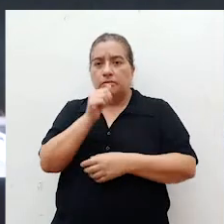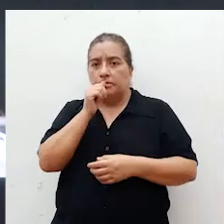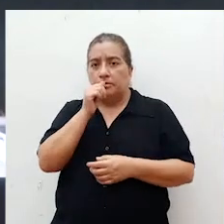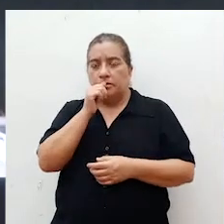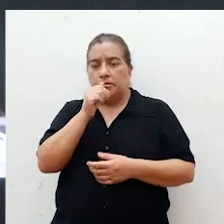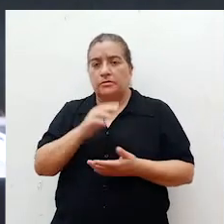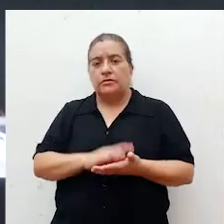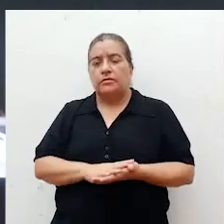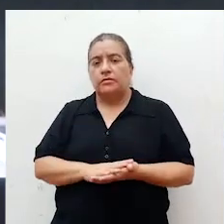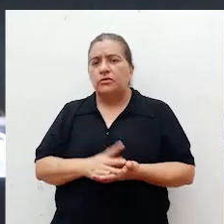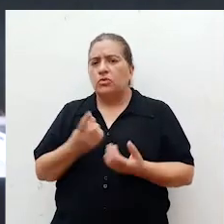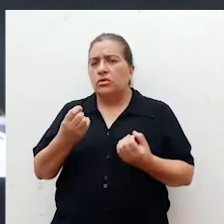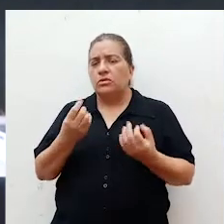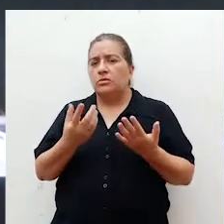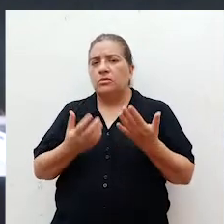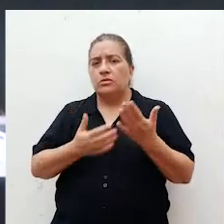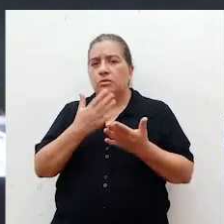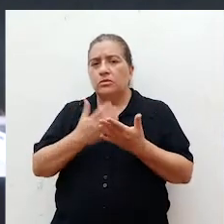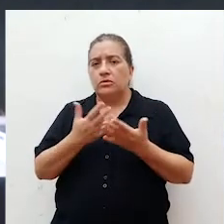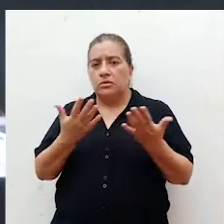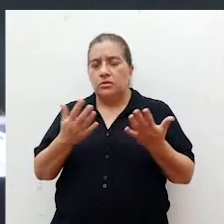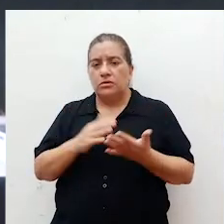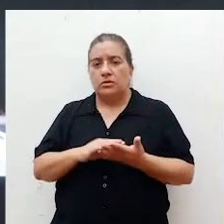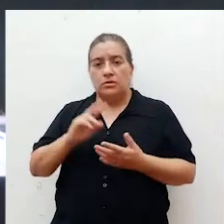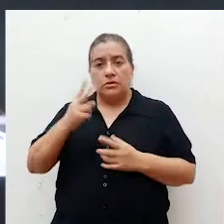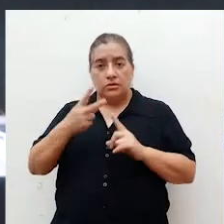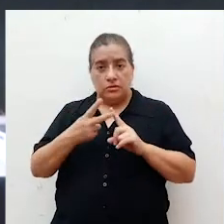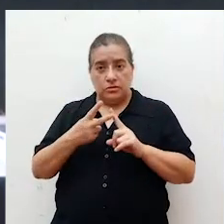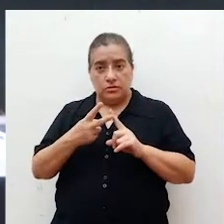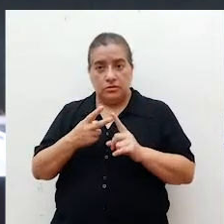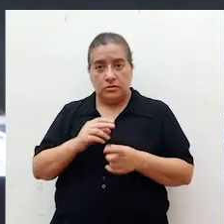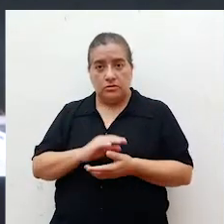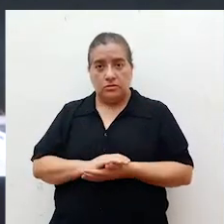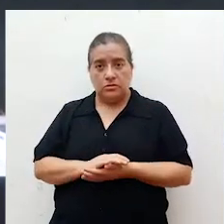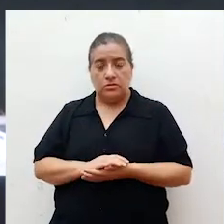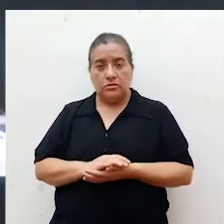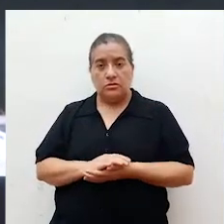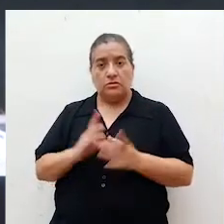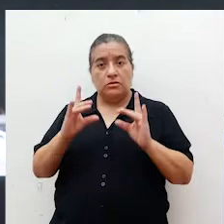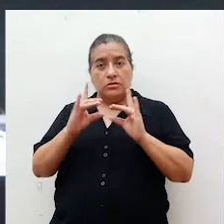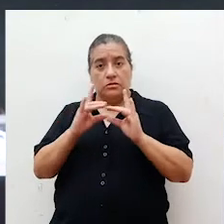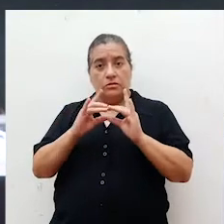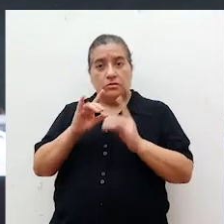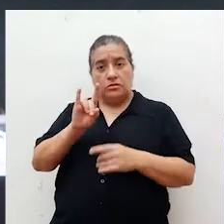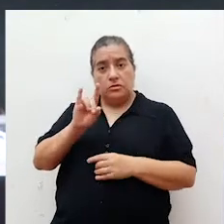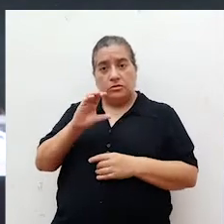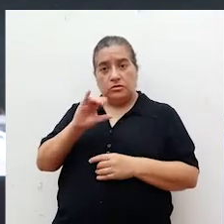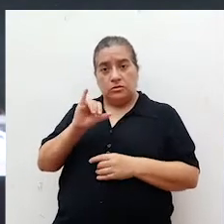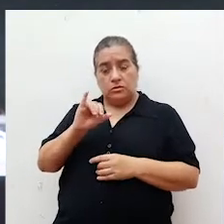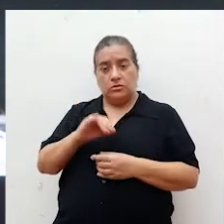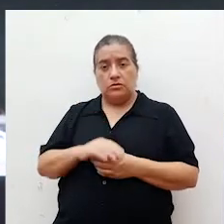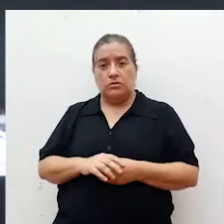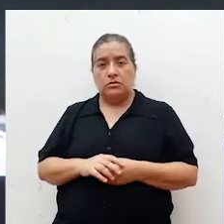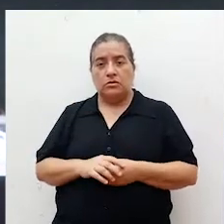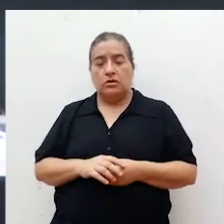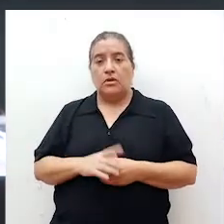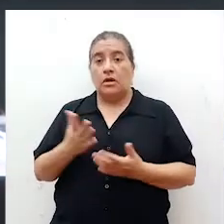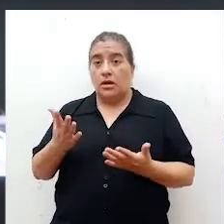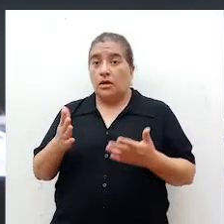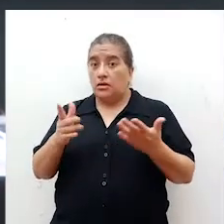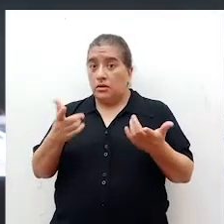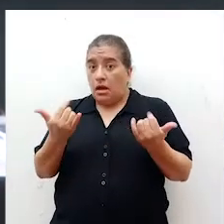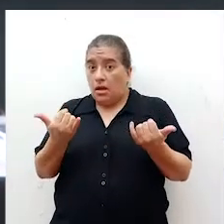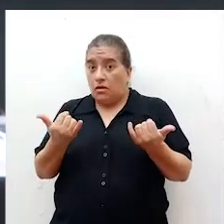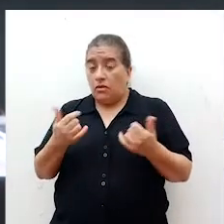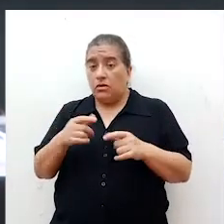cobros exorbitantes en las clínicas privadas. ¿Cuál es la situación actual en las clínicas privadas? En segundo lugar, también las camas